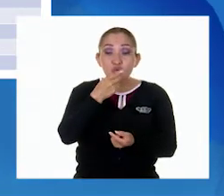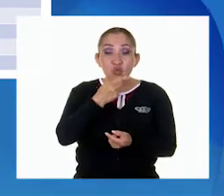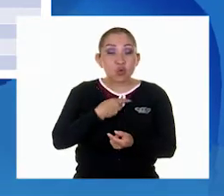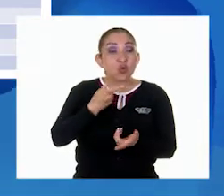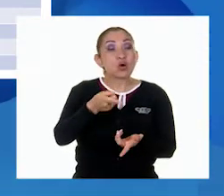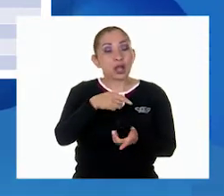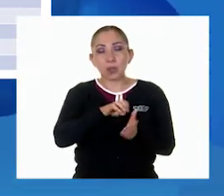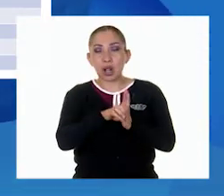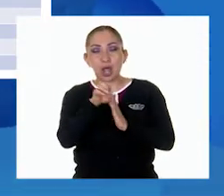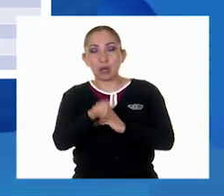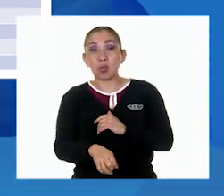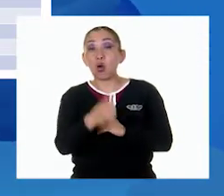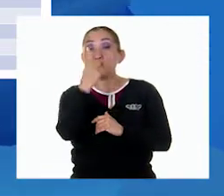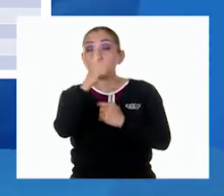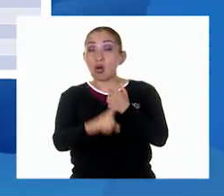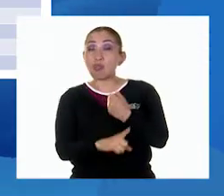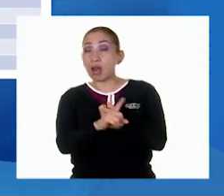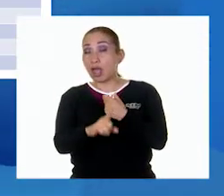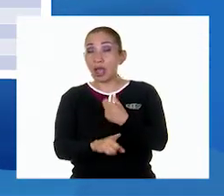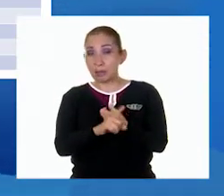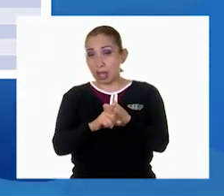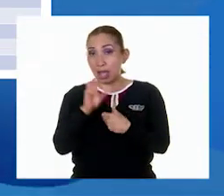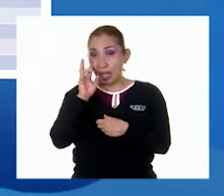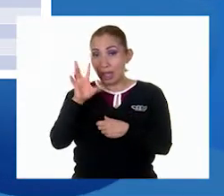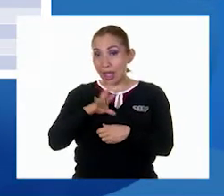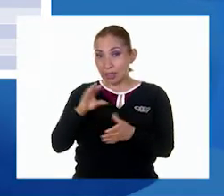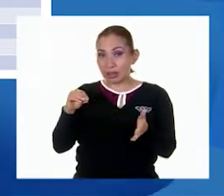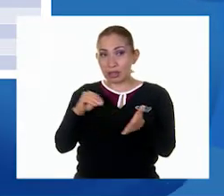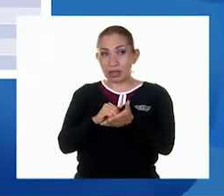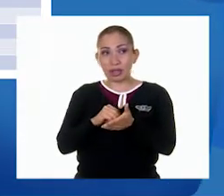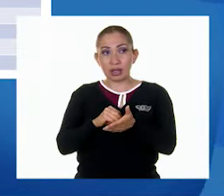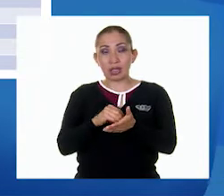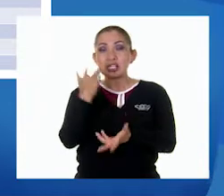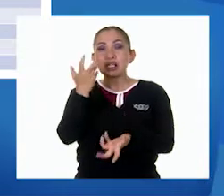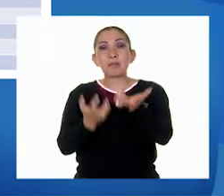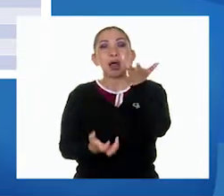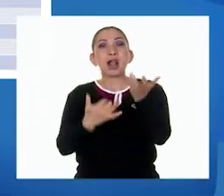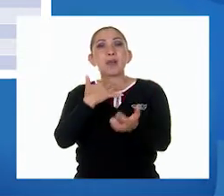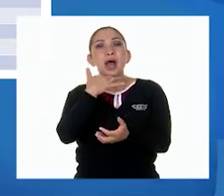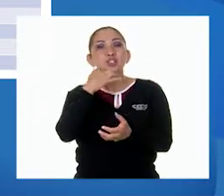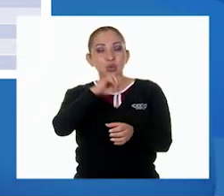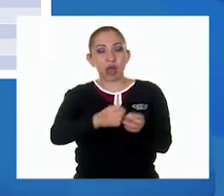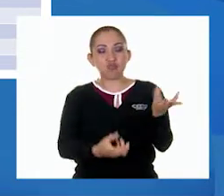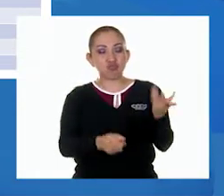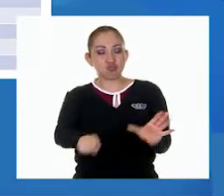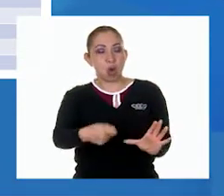dijeron que, por ejemplo, uno de los problemas y que aquí aparece es quemar la basura.